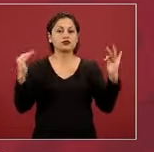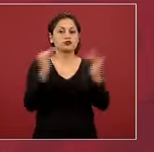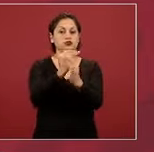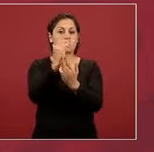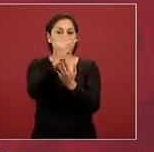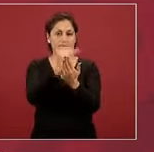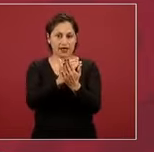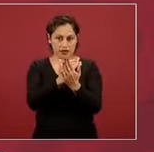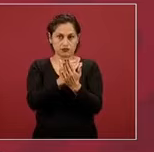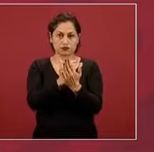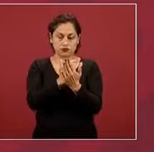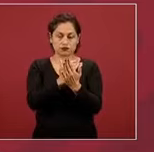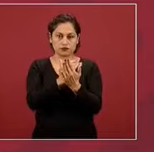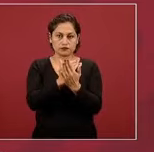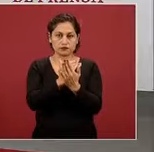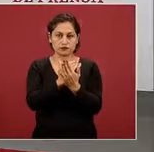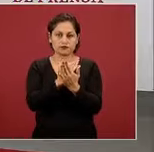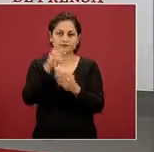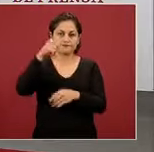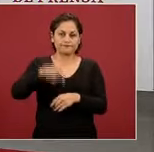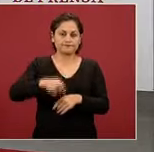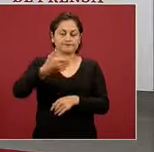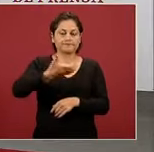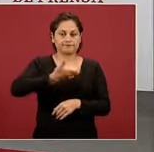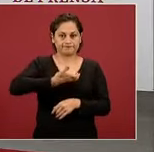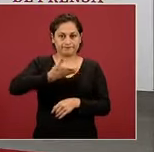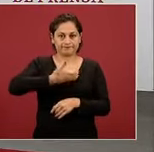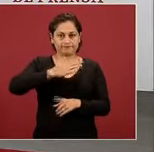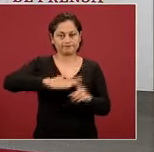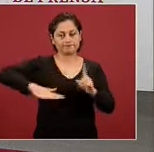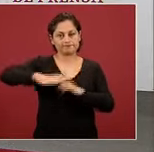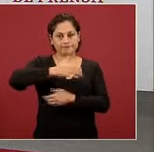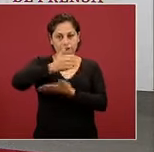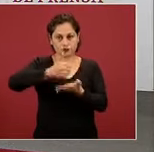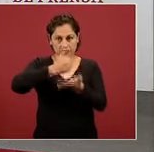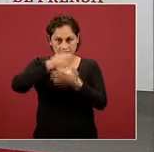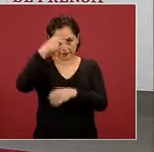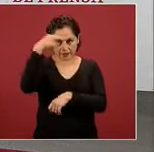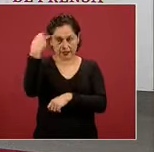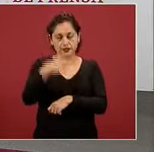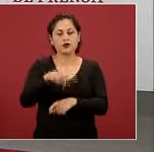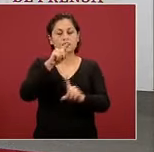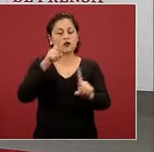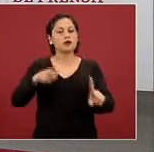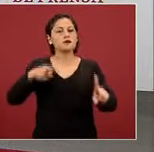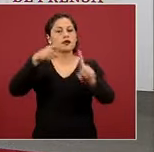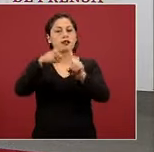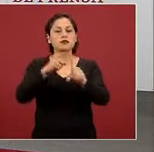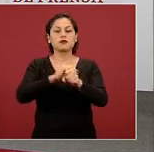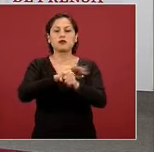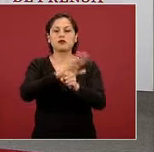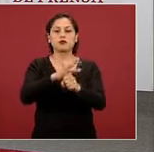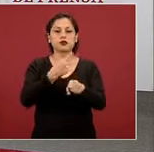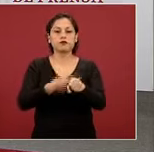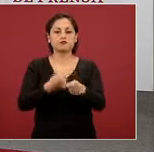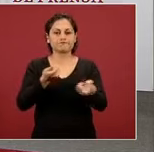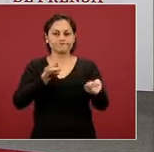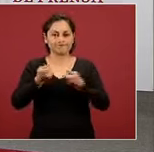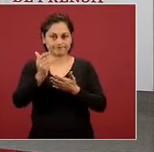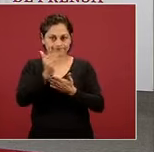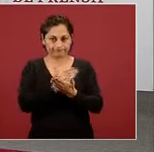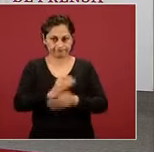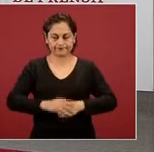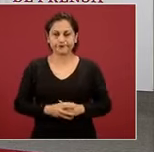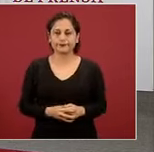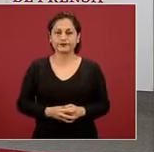primer cuadro de la Ciudad de México para el control del COVID. Hoy vamos a tener 2 elementos